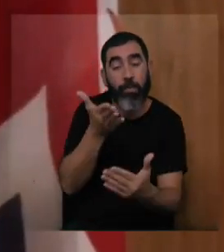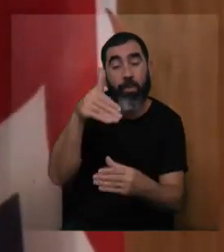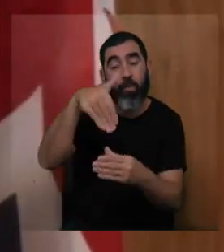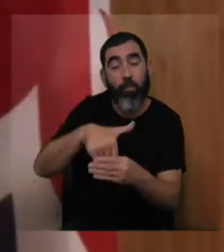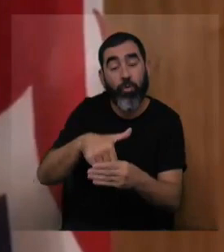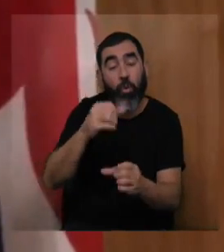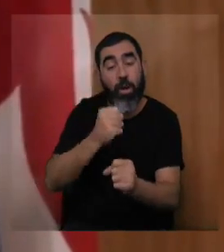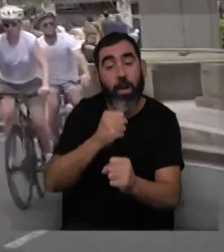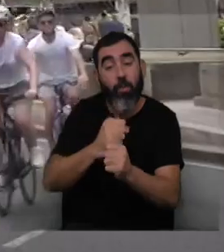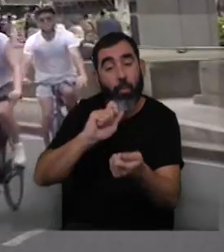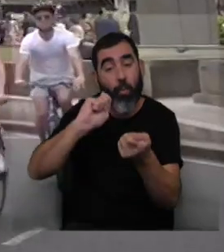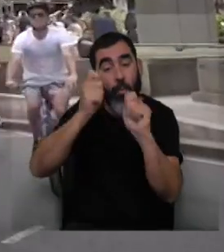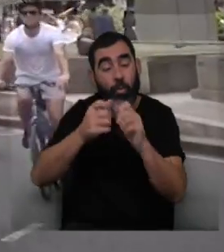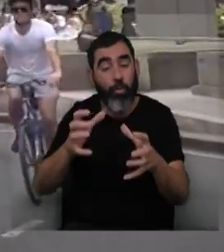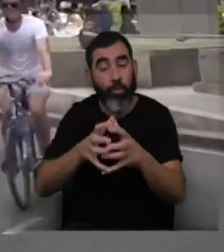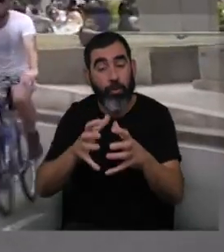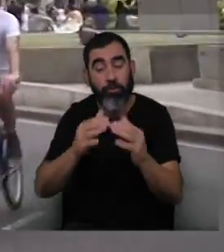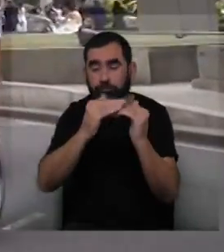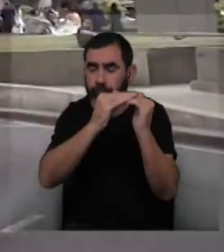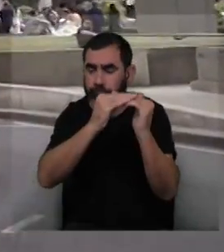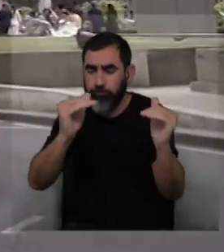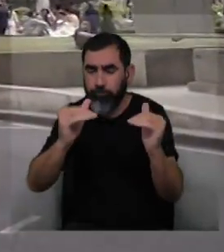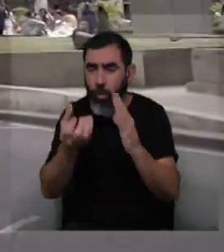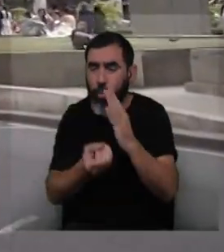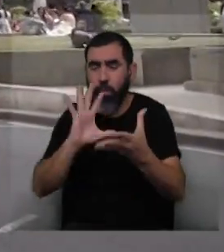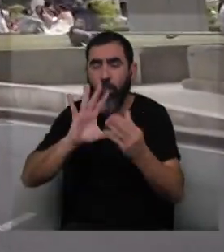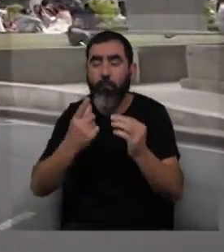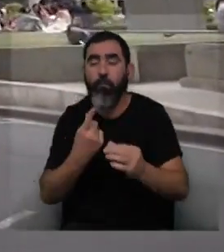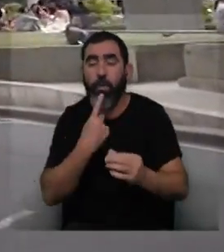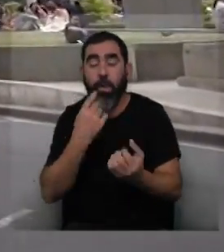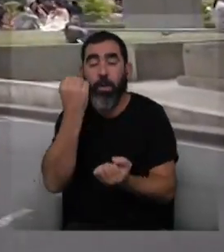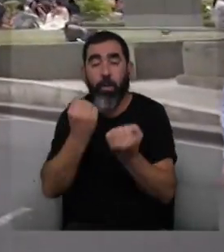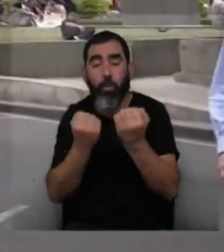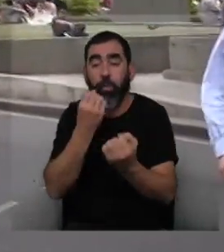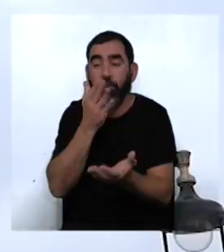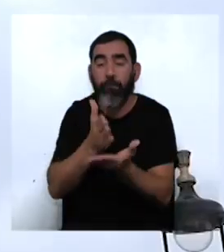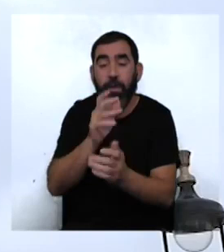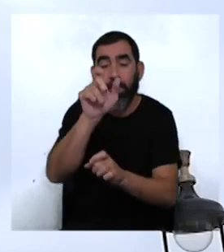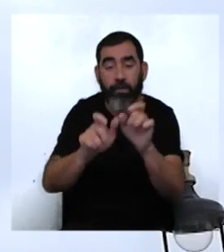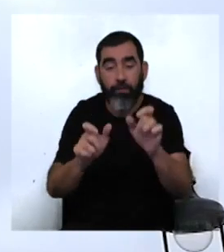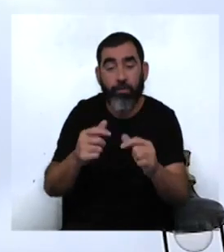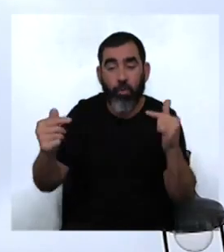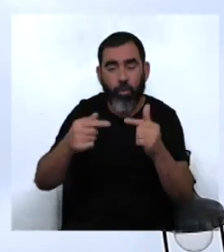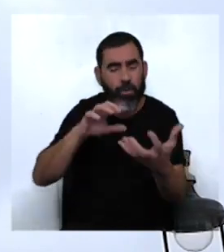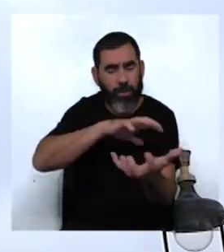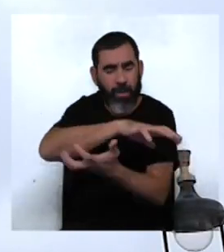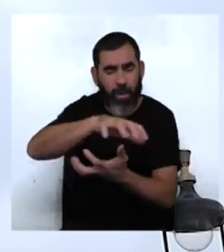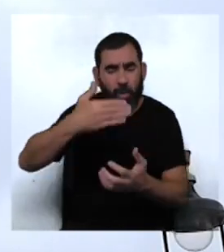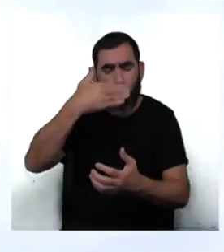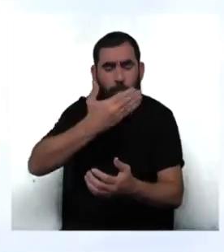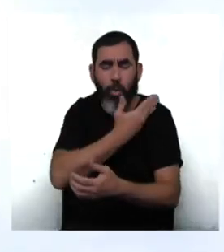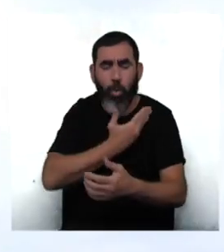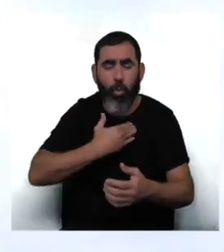partido laborista reformado que traerá estabilidad y un nuevo estilo de política y economía en favor de la gente frente al caos de los últimos